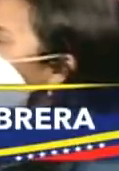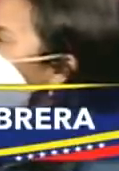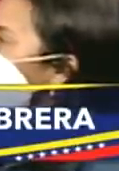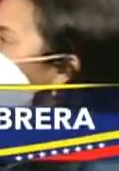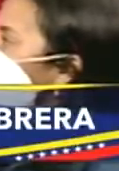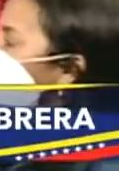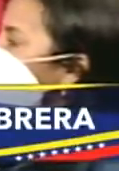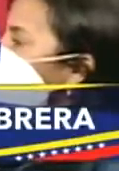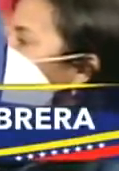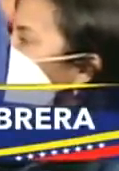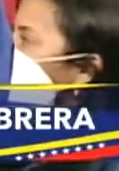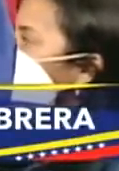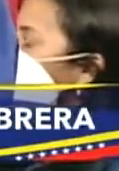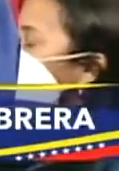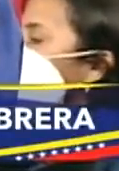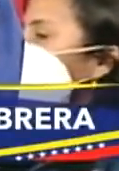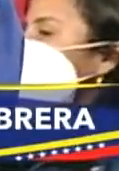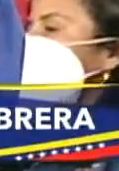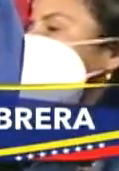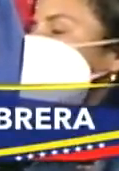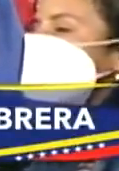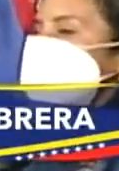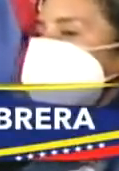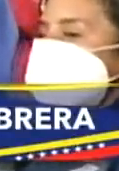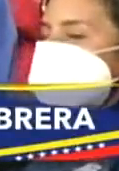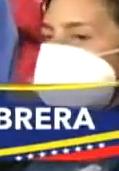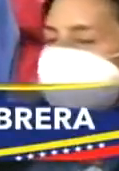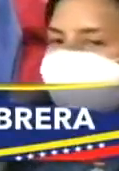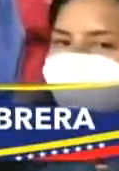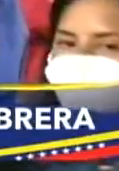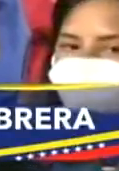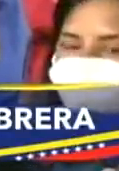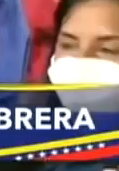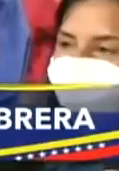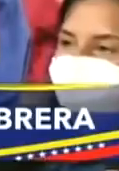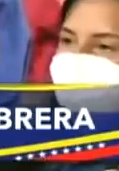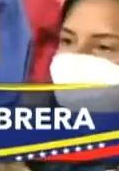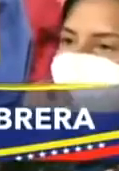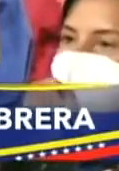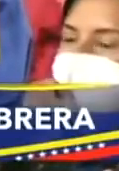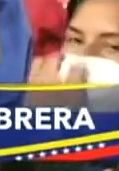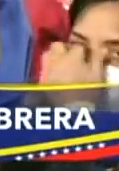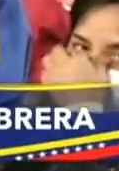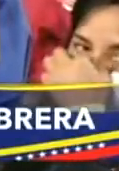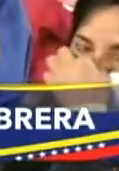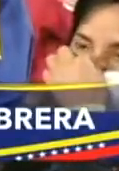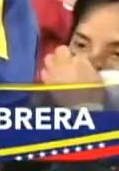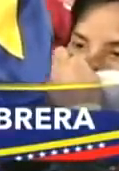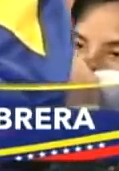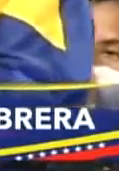2021 arrojo de verdad cifras de beneplácito